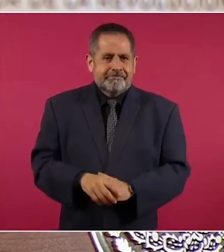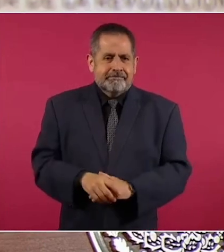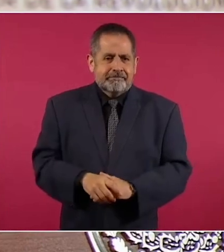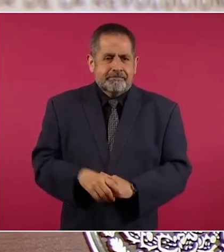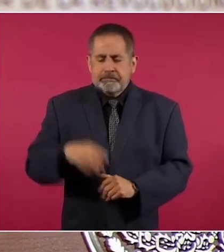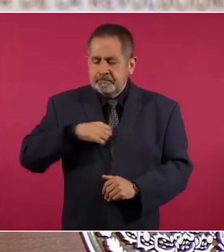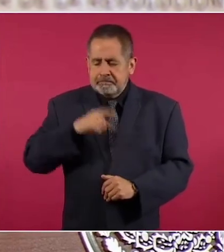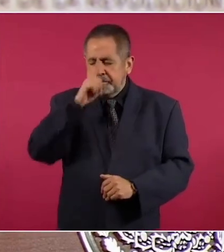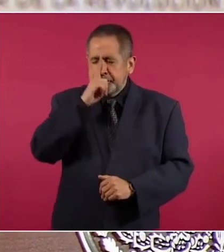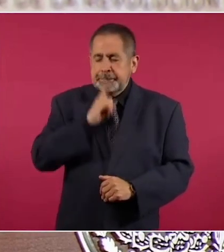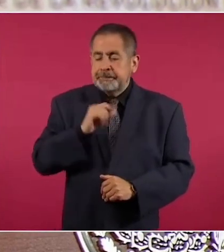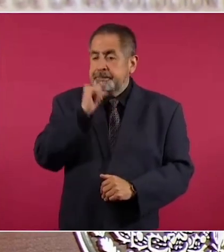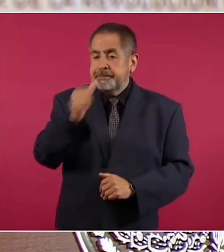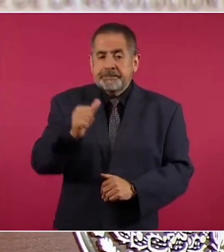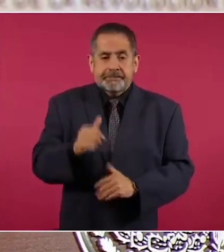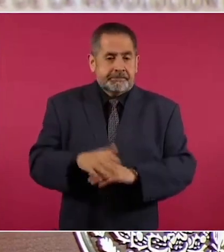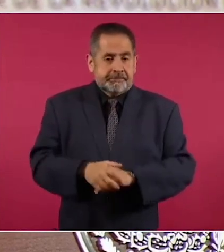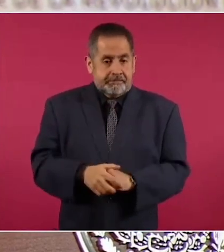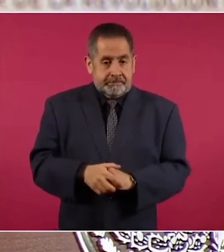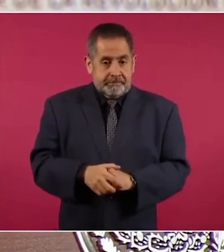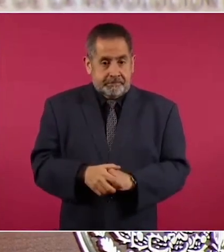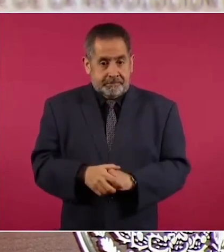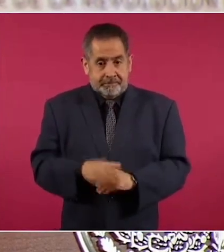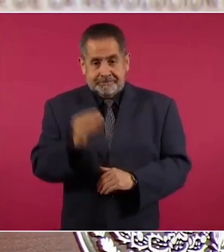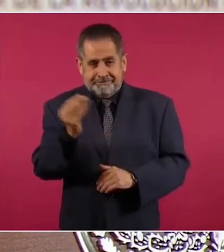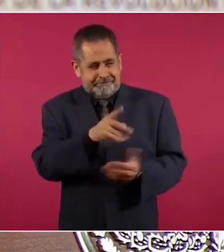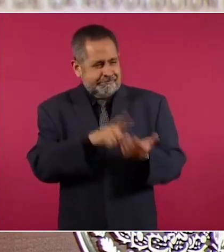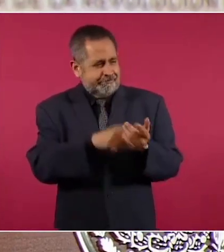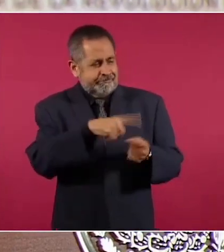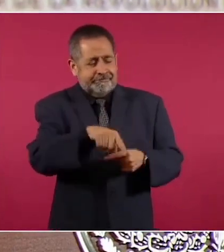voy a mentir, porque aunque les